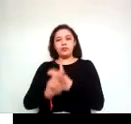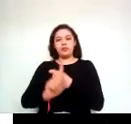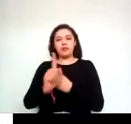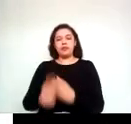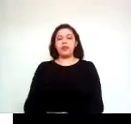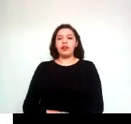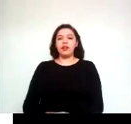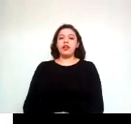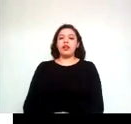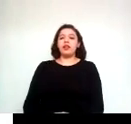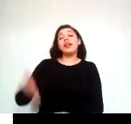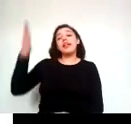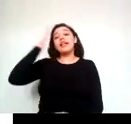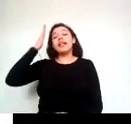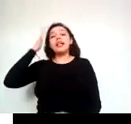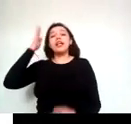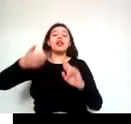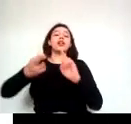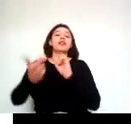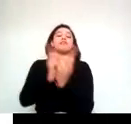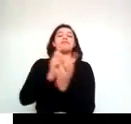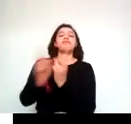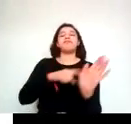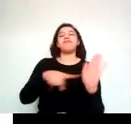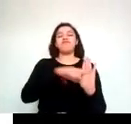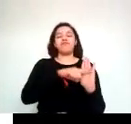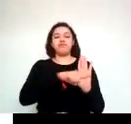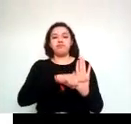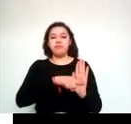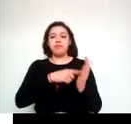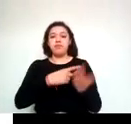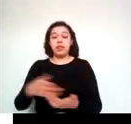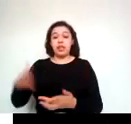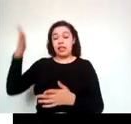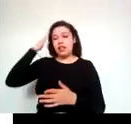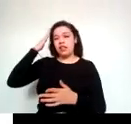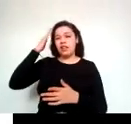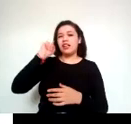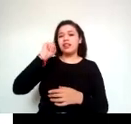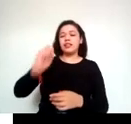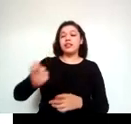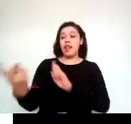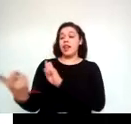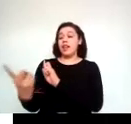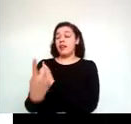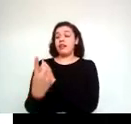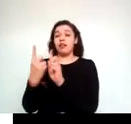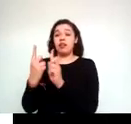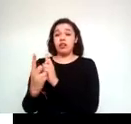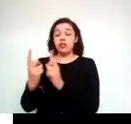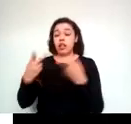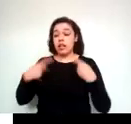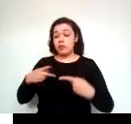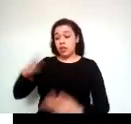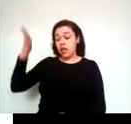Liderazgo y relaciones negativas en el trabajo. Bueno, el liderazgo principalmente se trata de esa relación que tenemos los líderes o que tienen